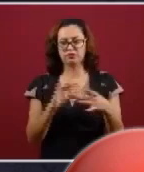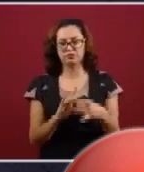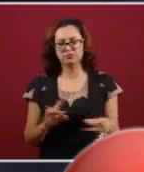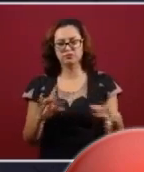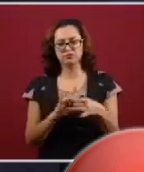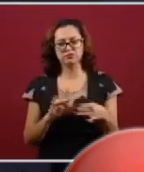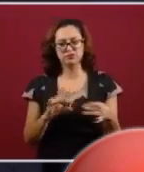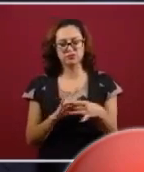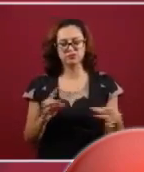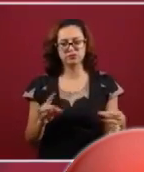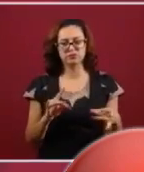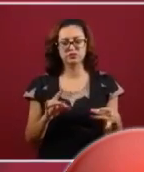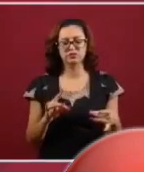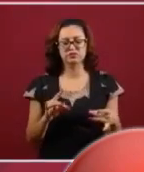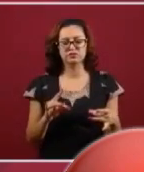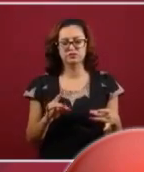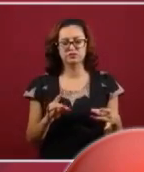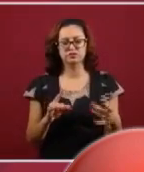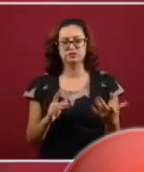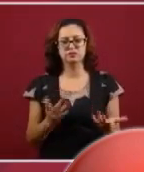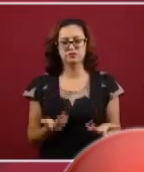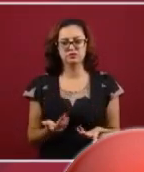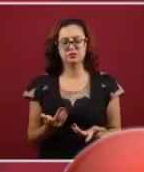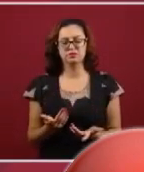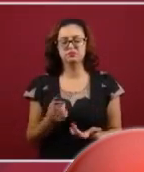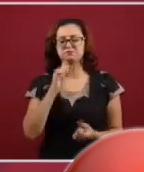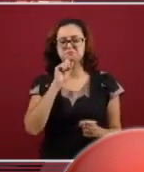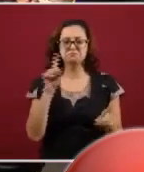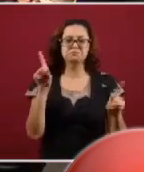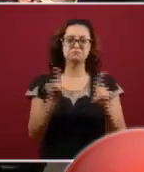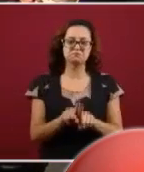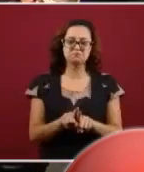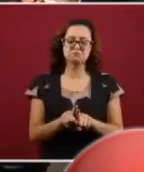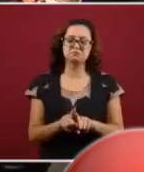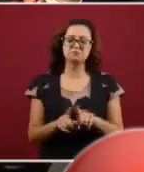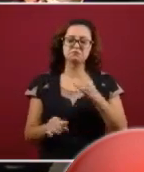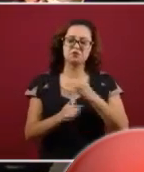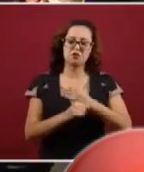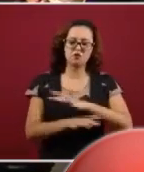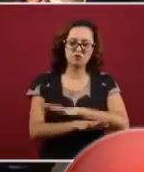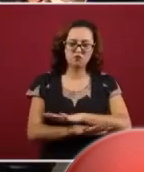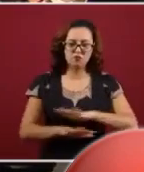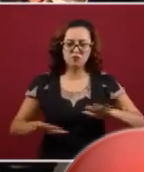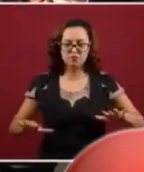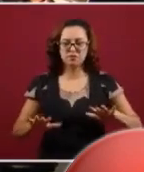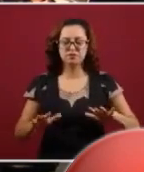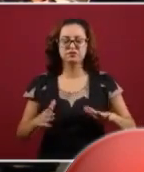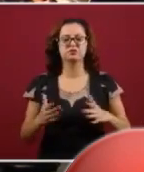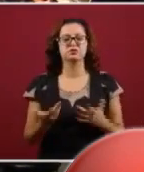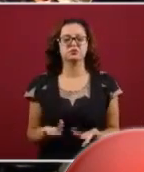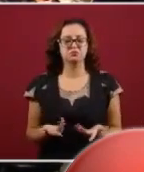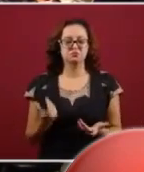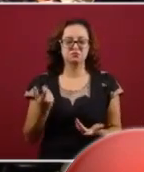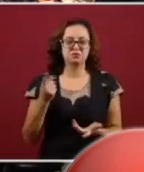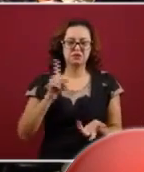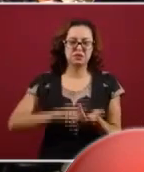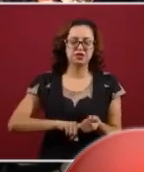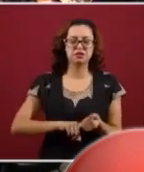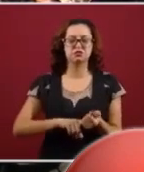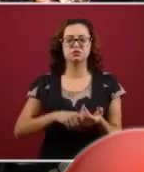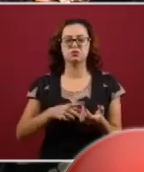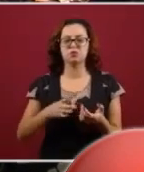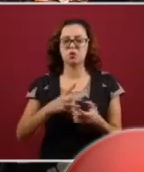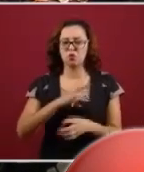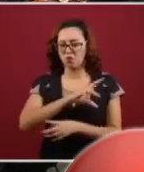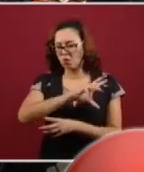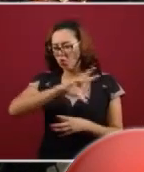también se pueda informar sobre lo que se está haciendo de integrar